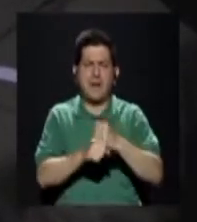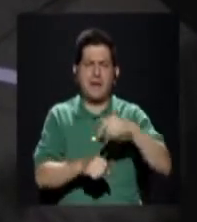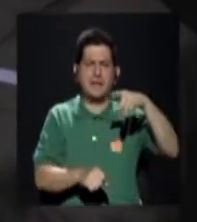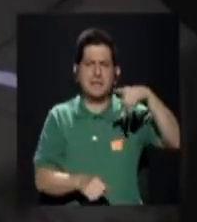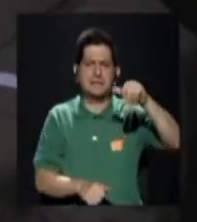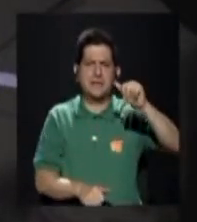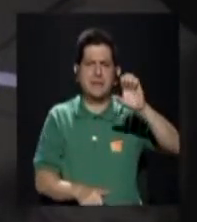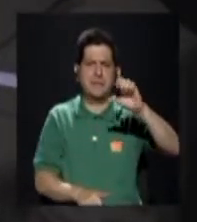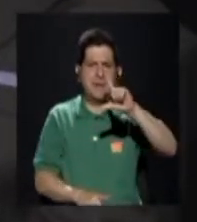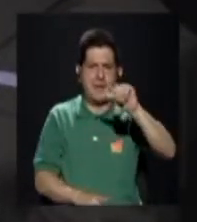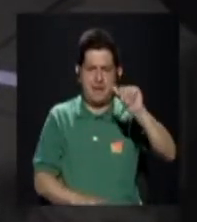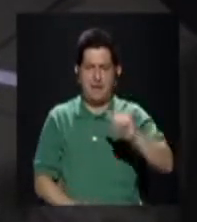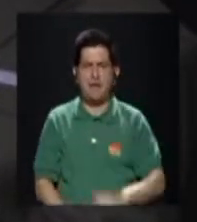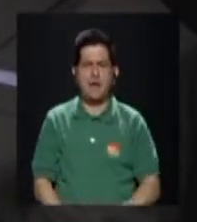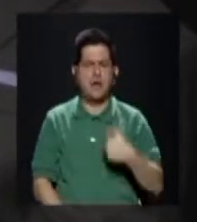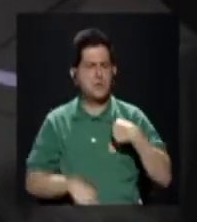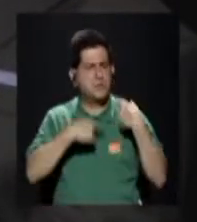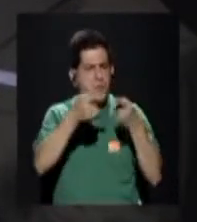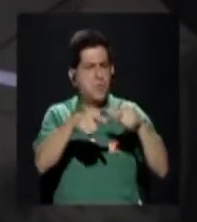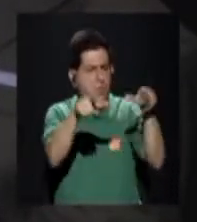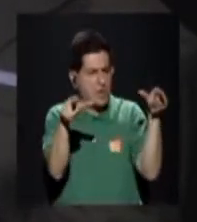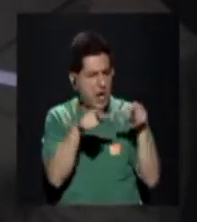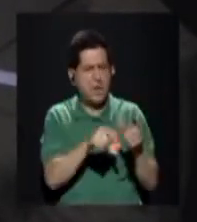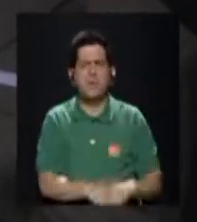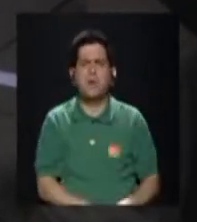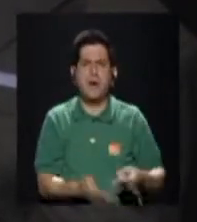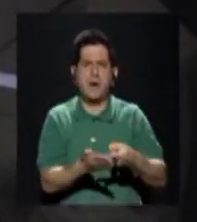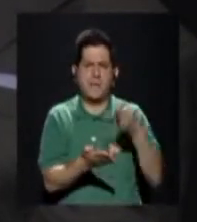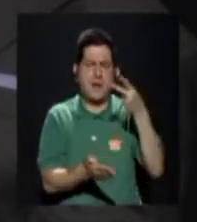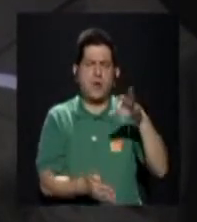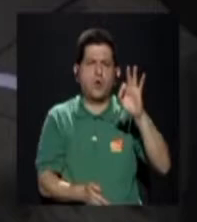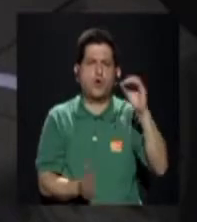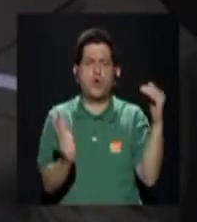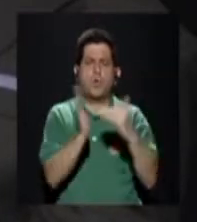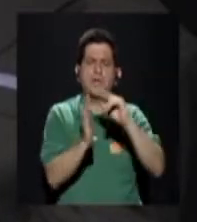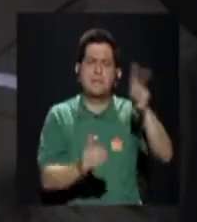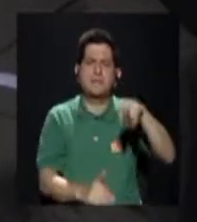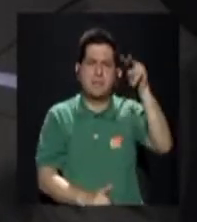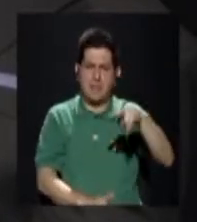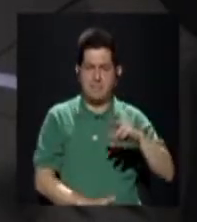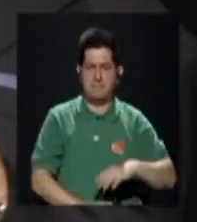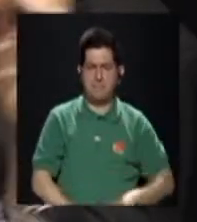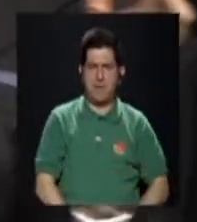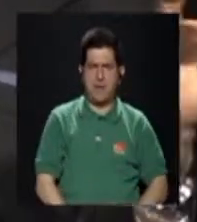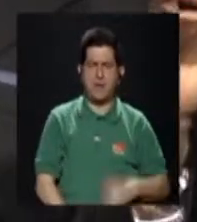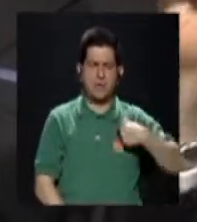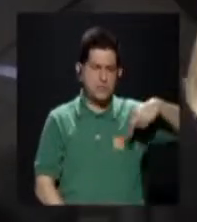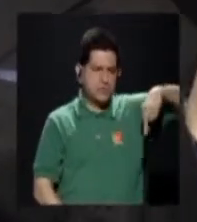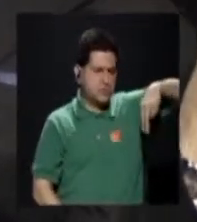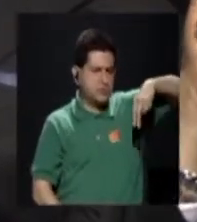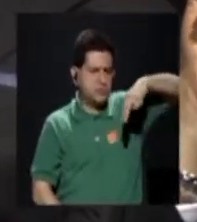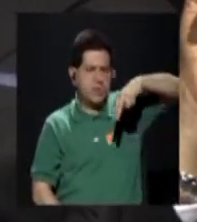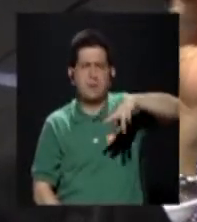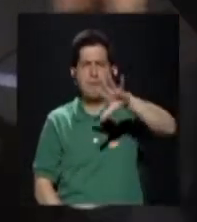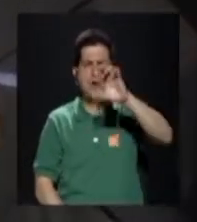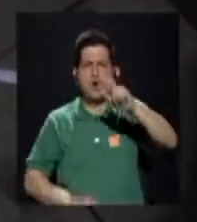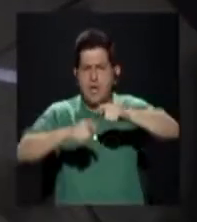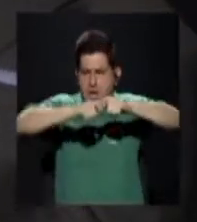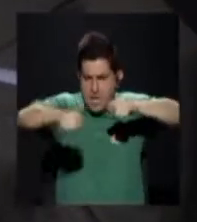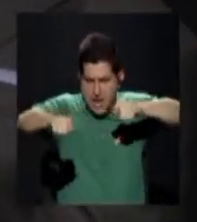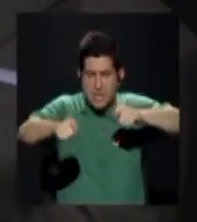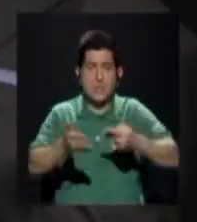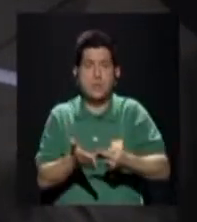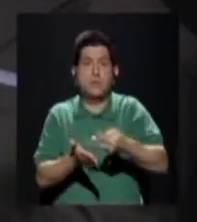lugar, me costaba 90,000 pesos. Camino 500 metros más,